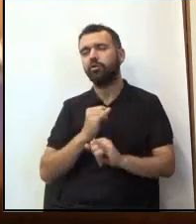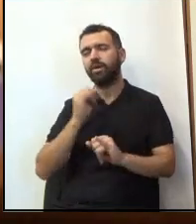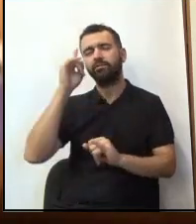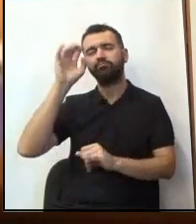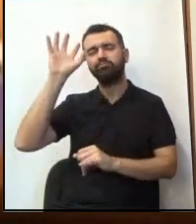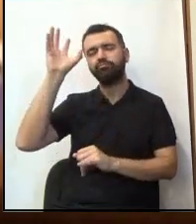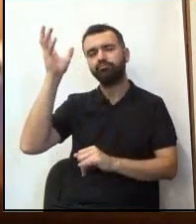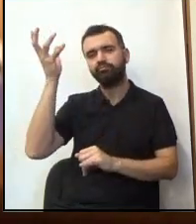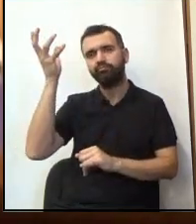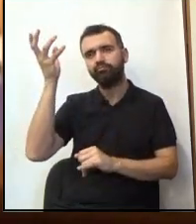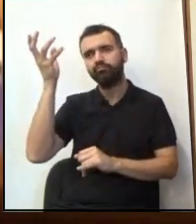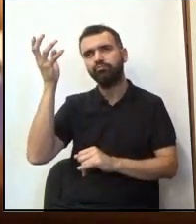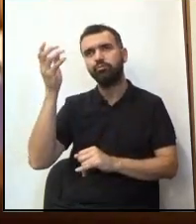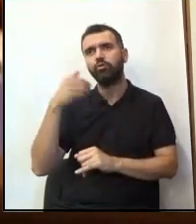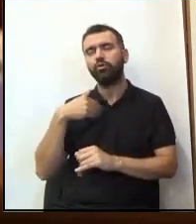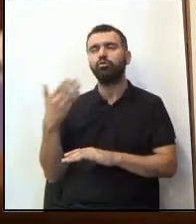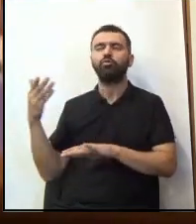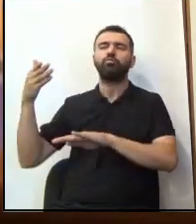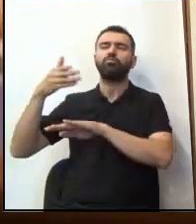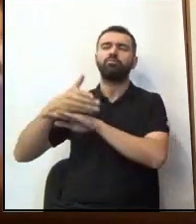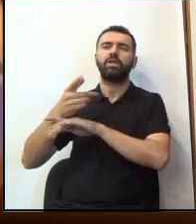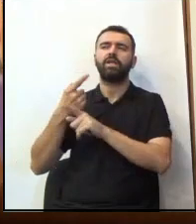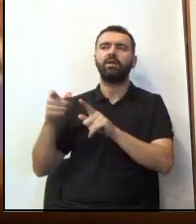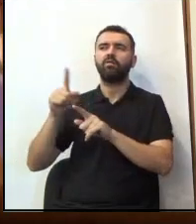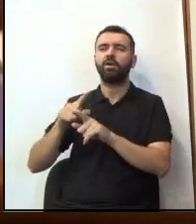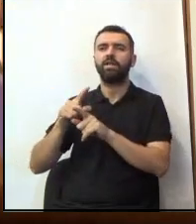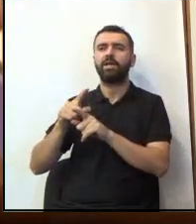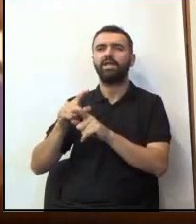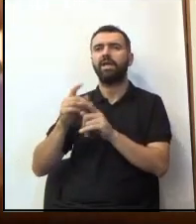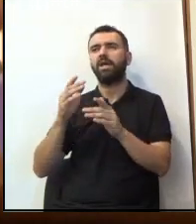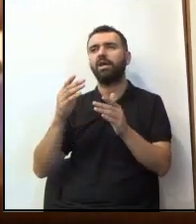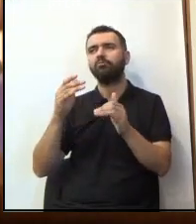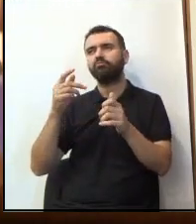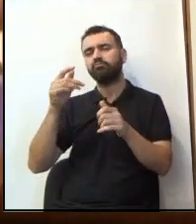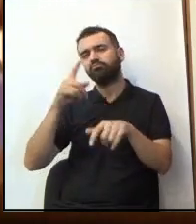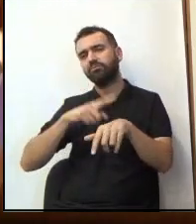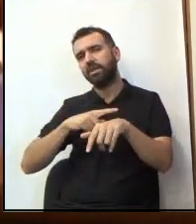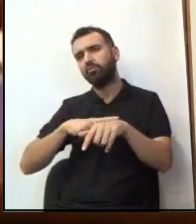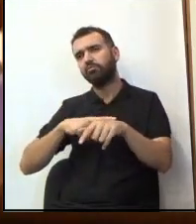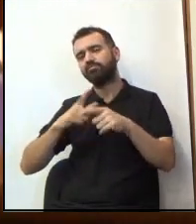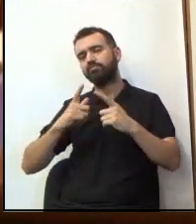porque uno viene de vuelta de un periodo en que estuvimos de vacaciones,